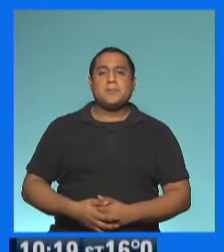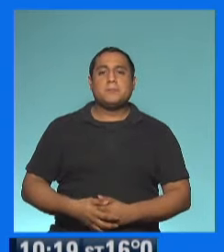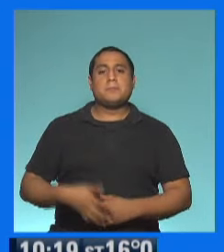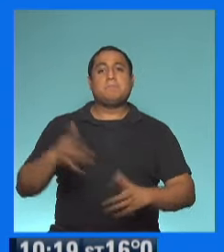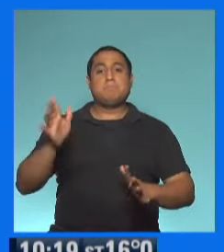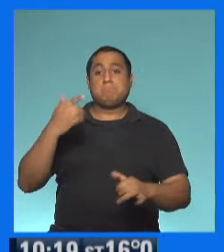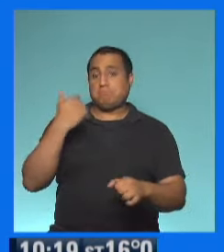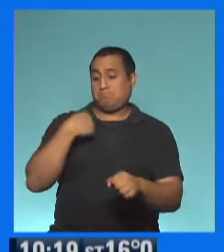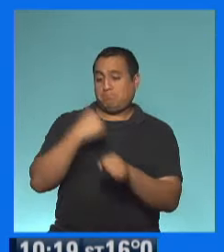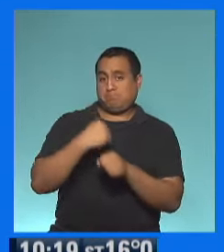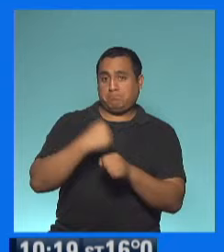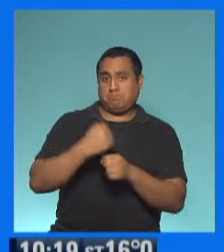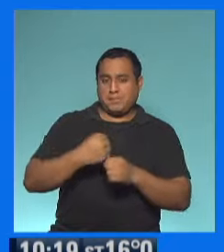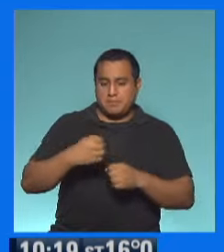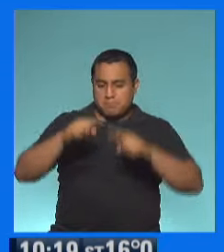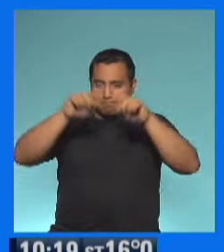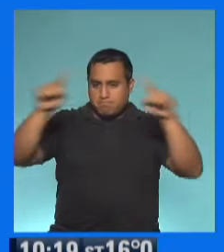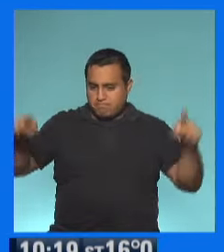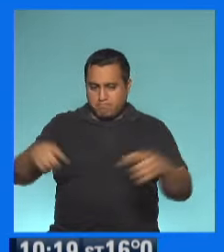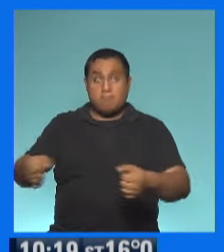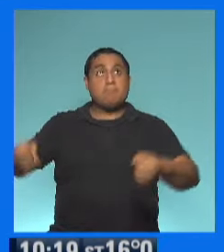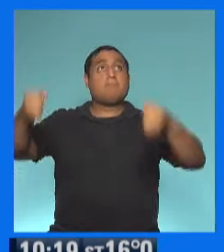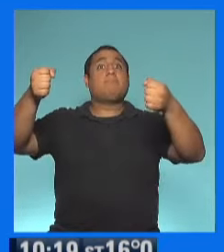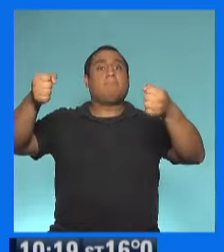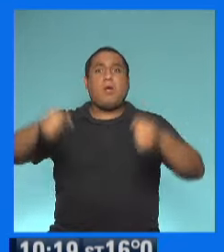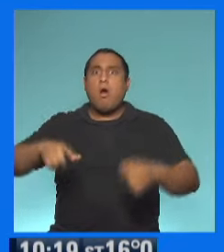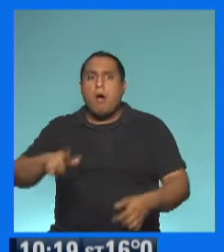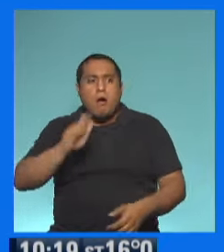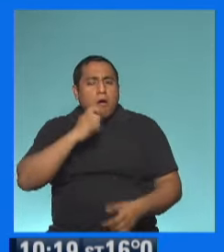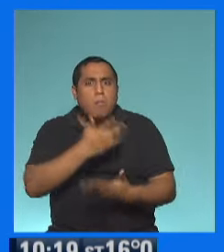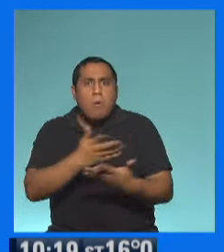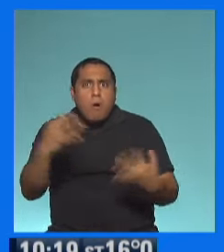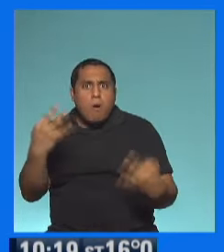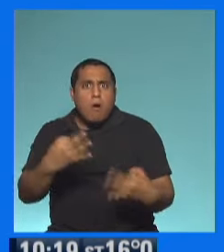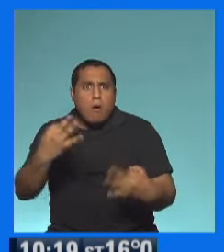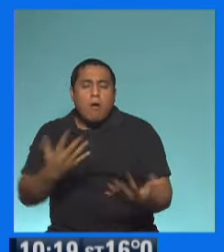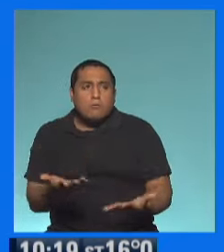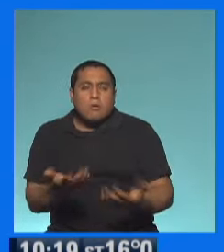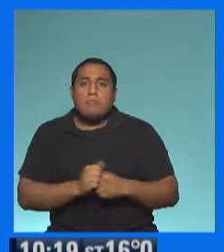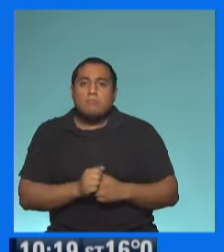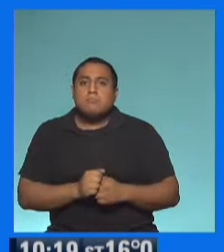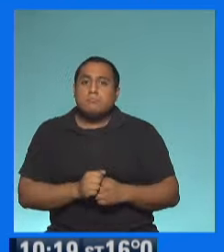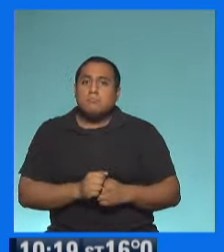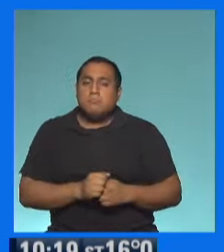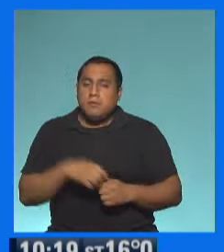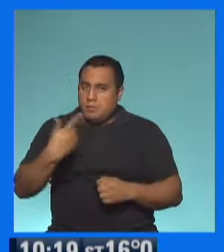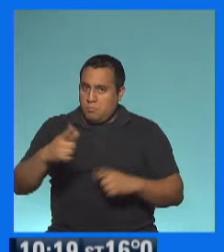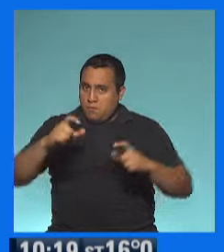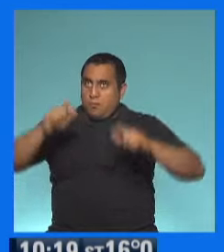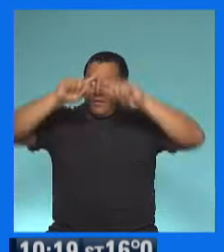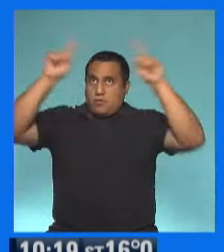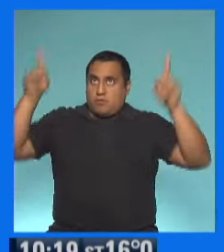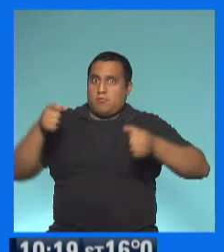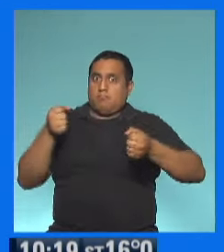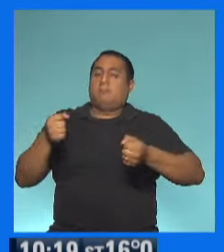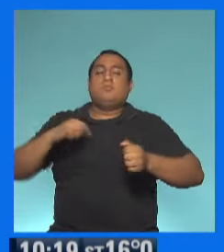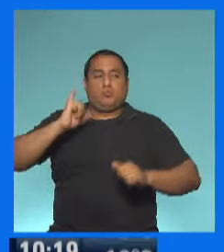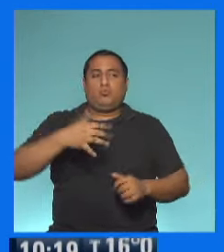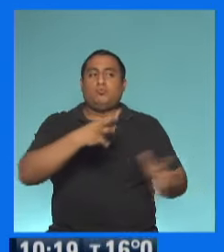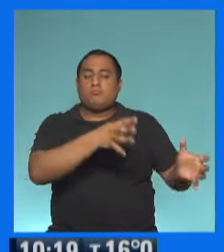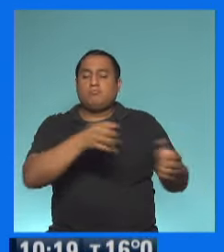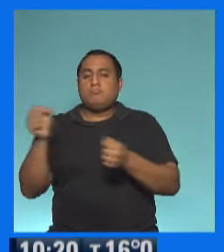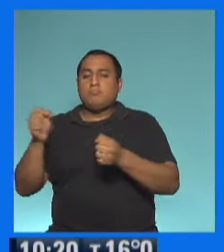Trabajando en mi estandarte. ¡Ay, mirá qué hermoso muy el estandarte! Bueno. Ah, tenemos que ponerle el estandarte en la foto, ¿eh? Sí, claro, ahora lo traemos.